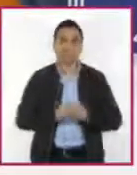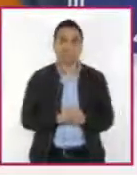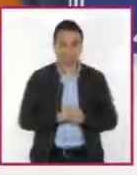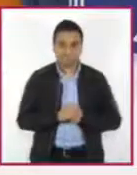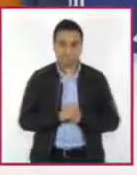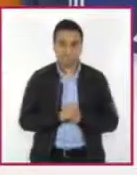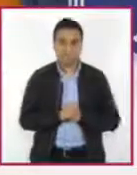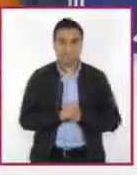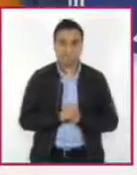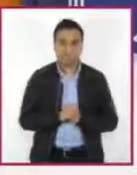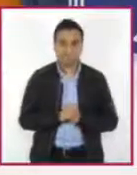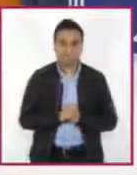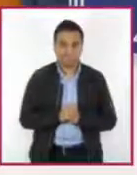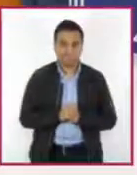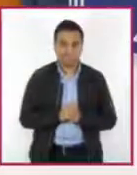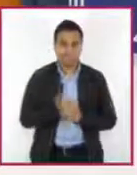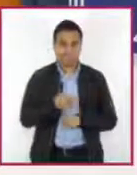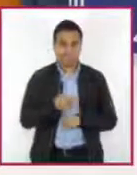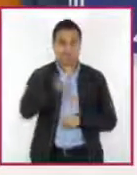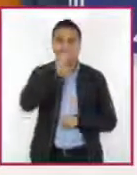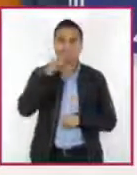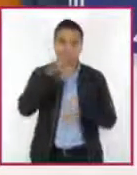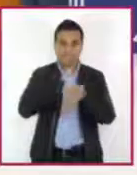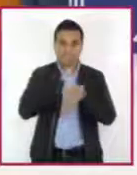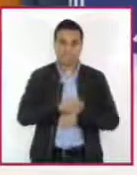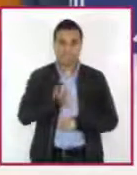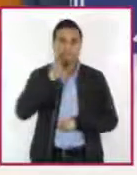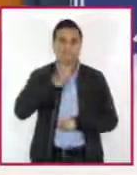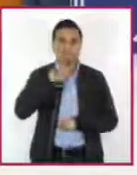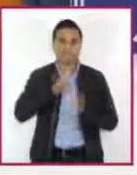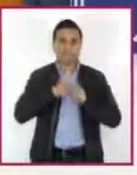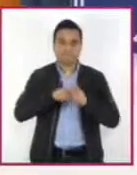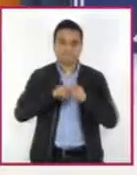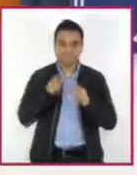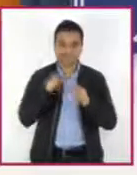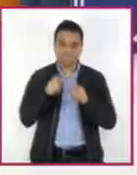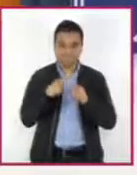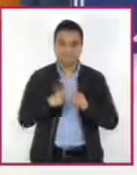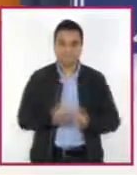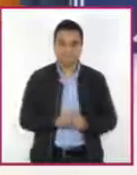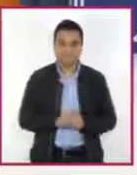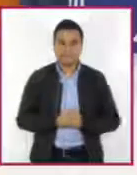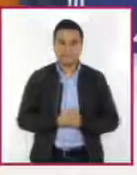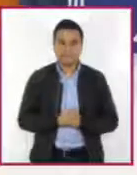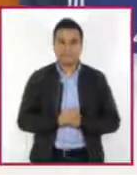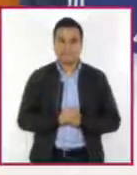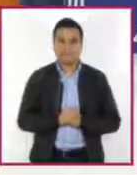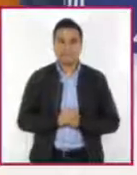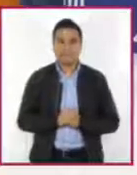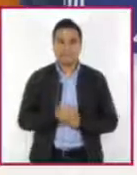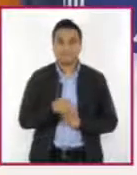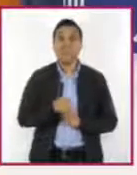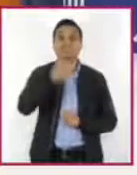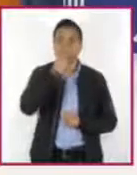Vamos a lanzar la moneda para decidir quién inicia. Cuando vaya al aire, eligen. Sí.